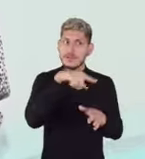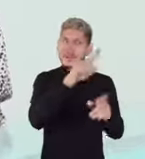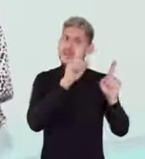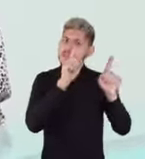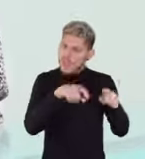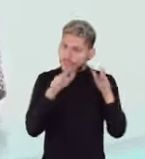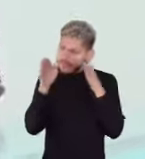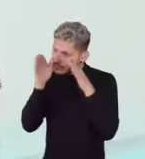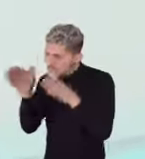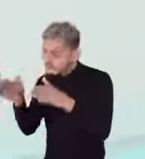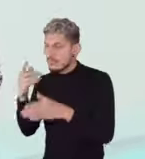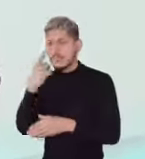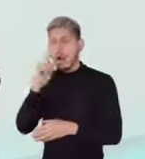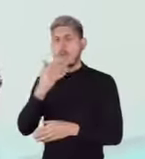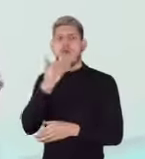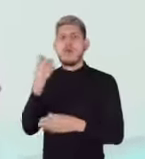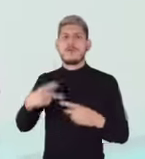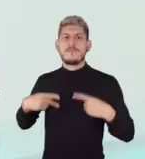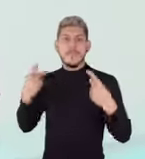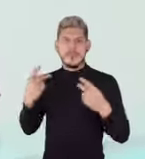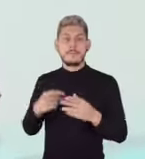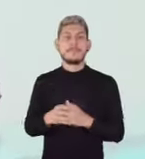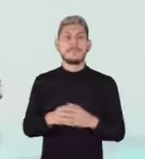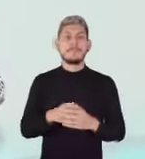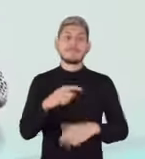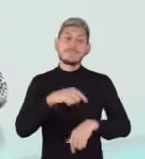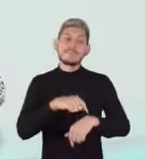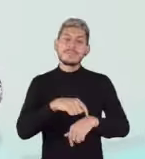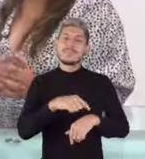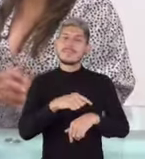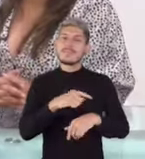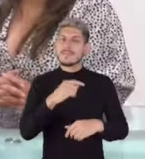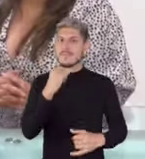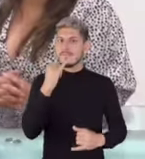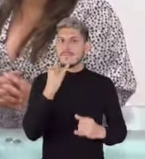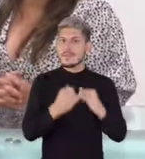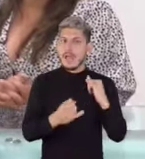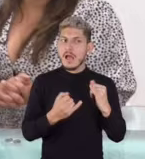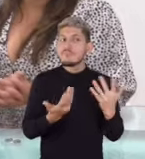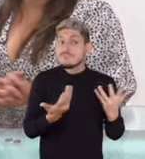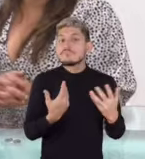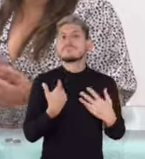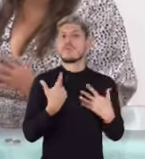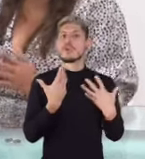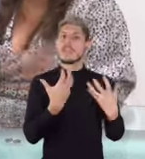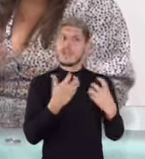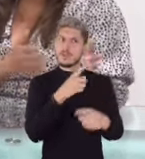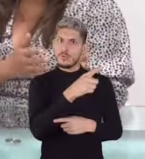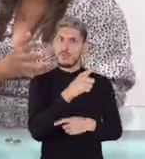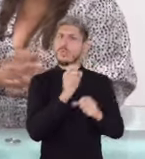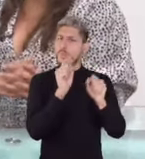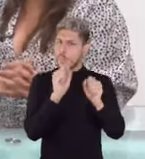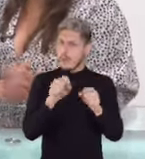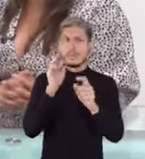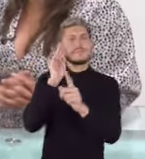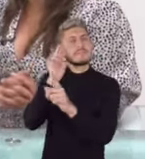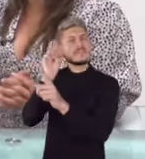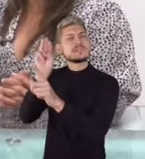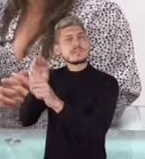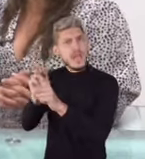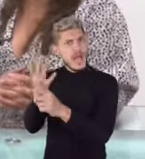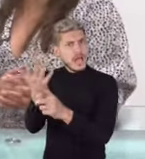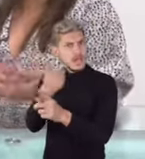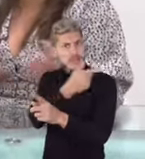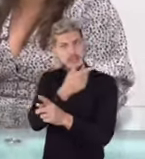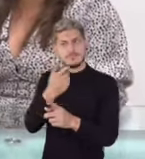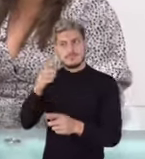de habitabilidad. En estos minutos finales de tu intervención, Estefanía, yo quisiera que tú puedas dirigirte a quienes nos